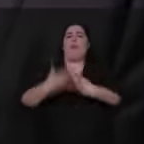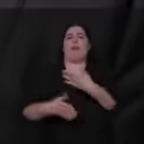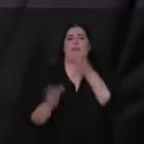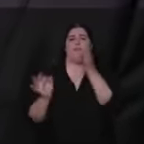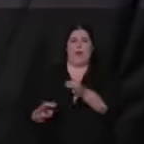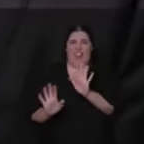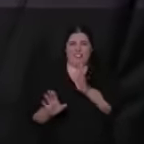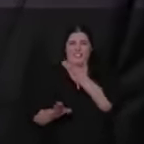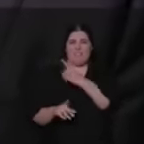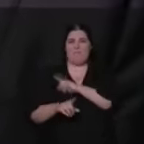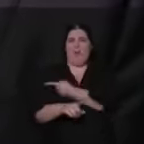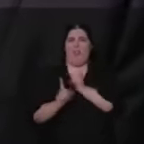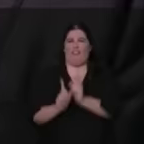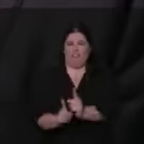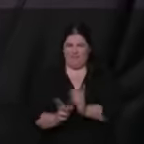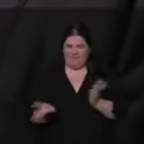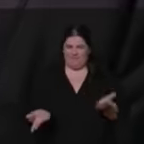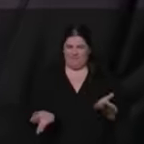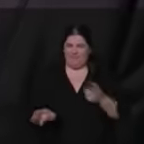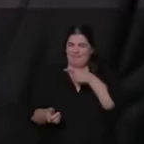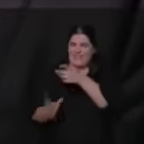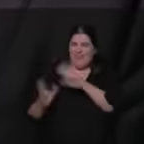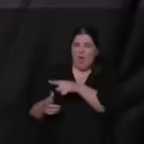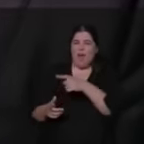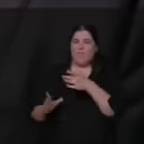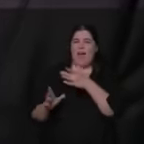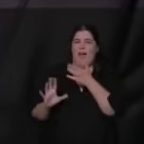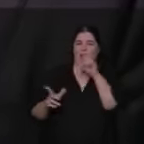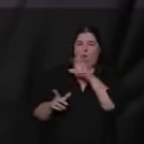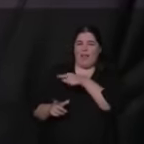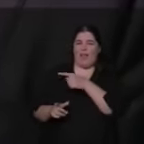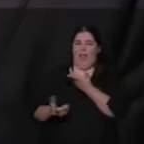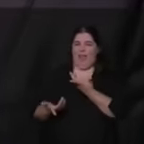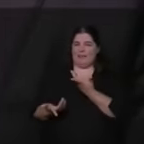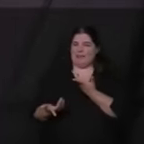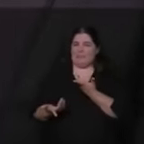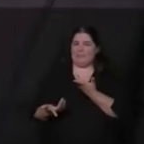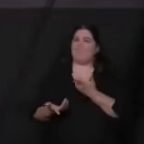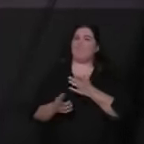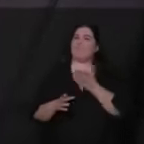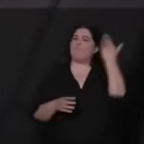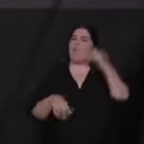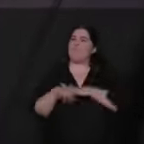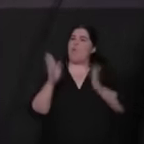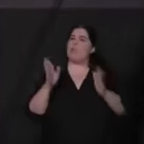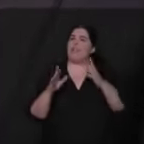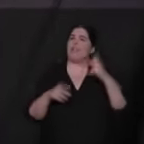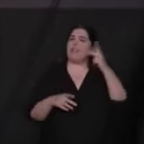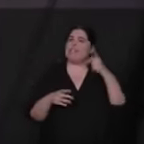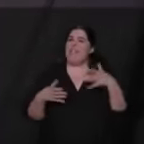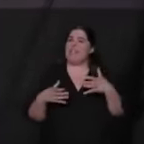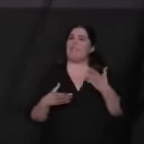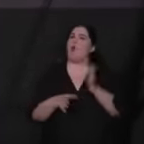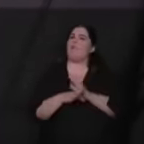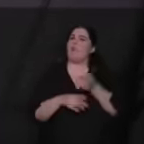perpetuarse en el poder. Es más, en esa lógica perversa, digamos, durante el kirchnerismo tuvimos que padecer estar al